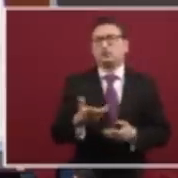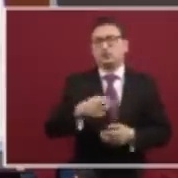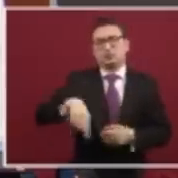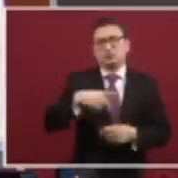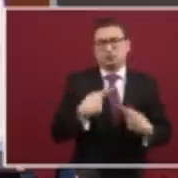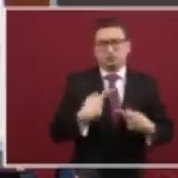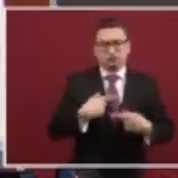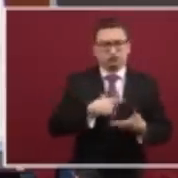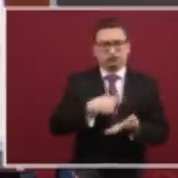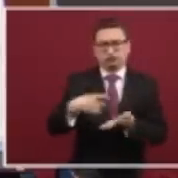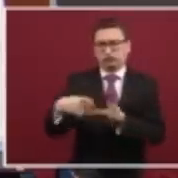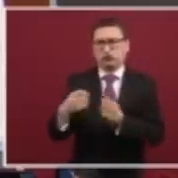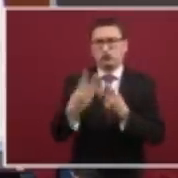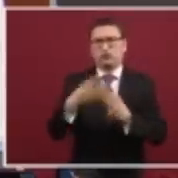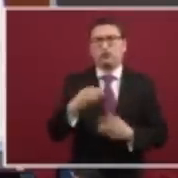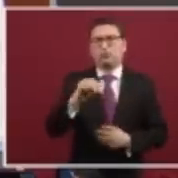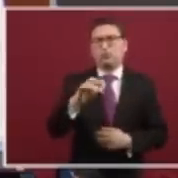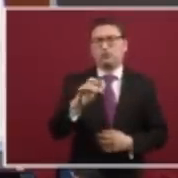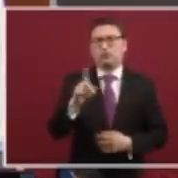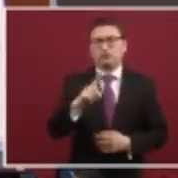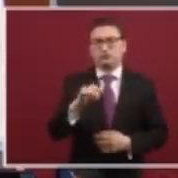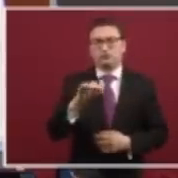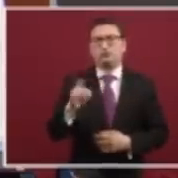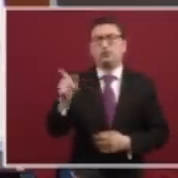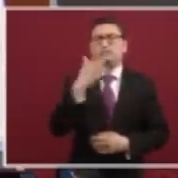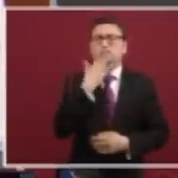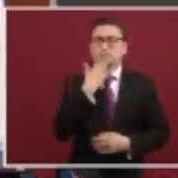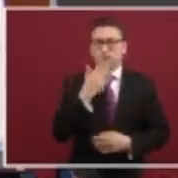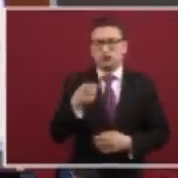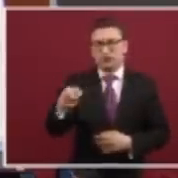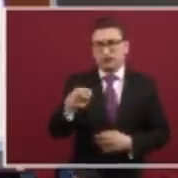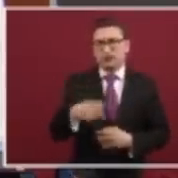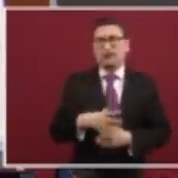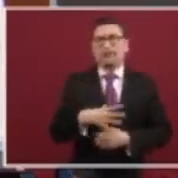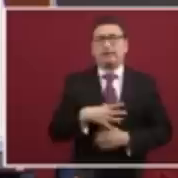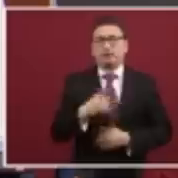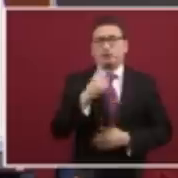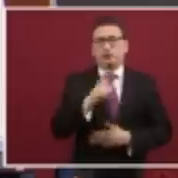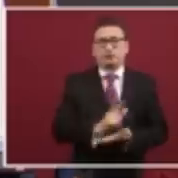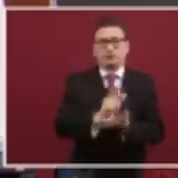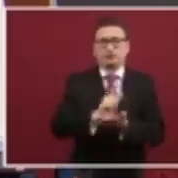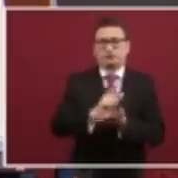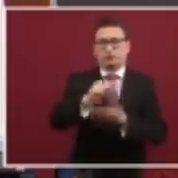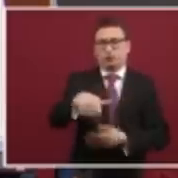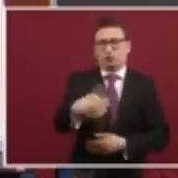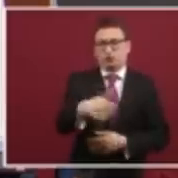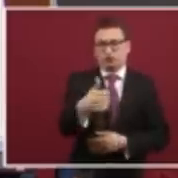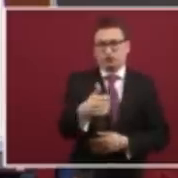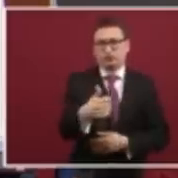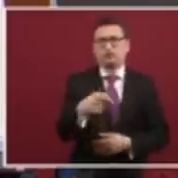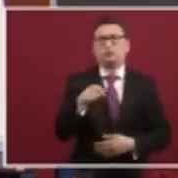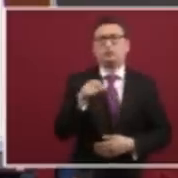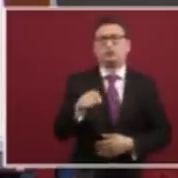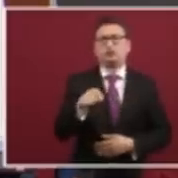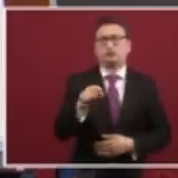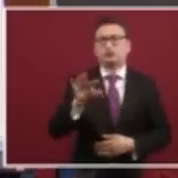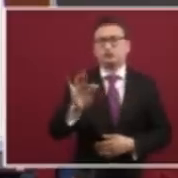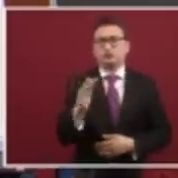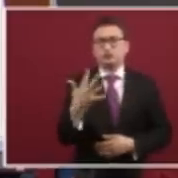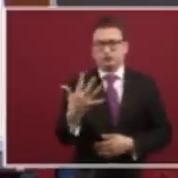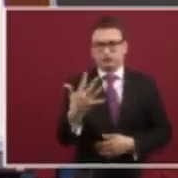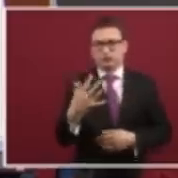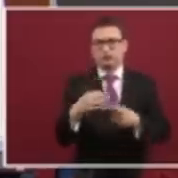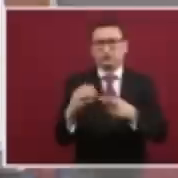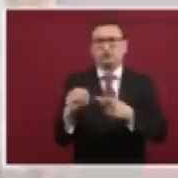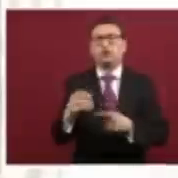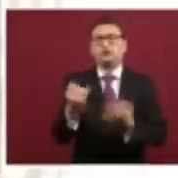consumidor. En Moctezuma, Sonora, tenemos el litro a 11 pesos 45